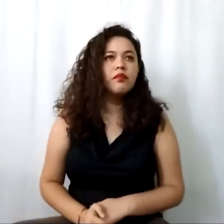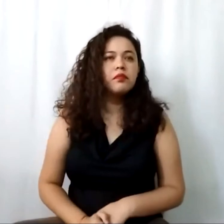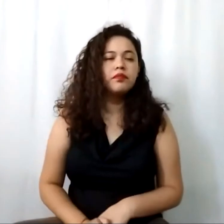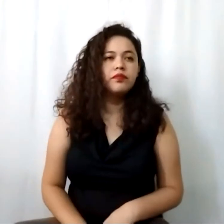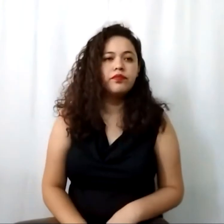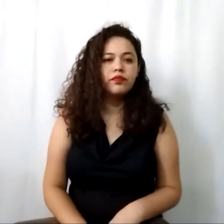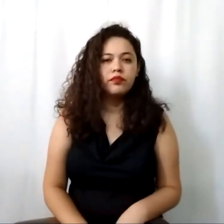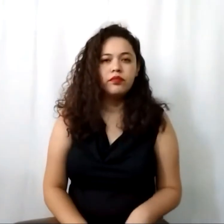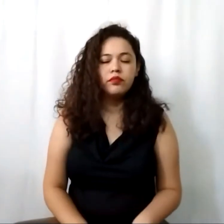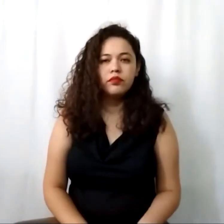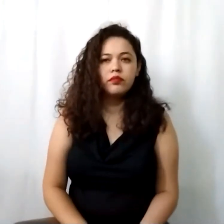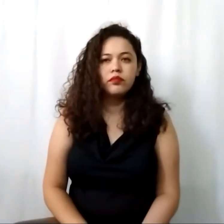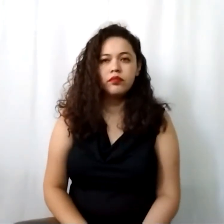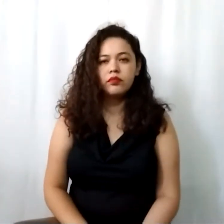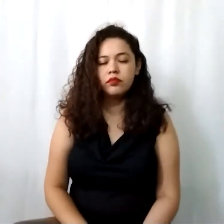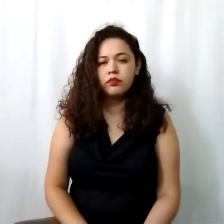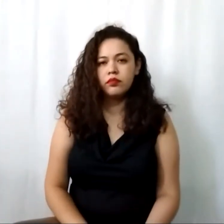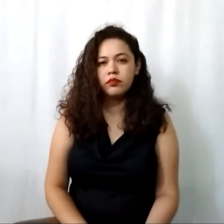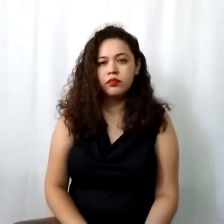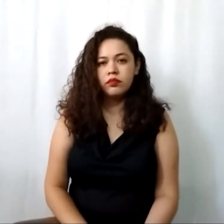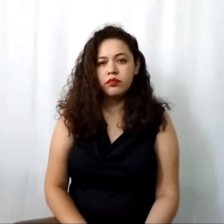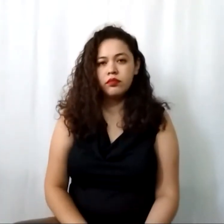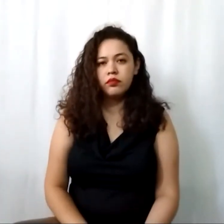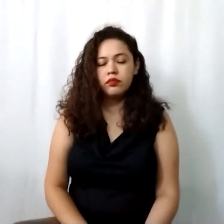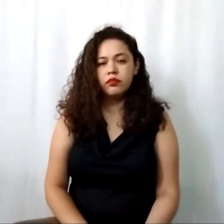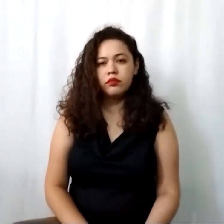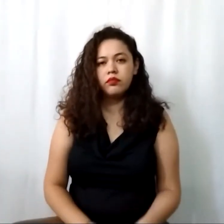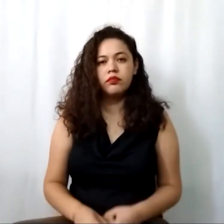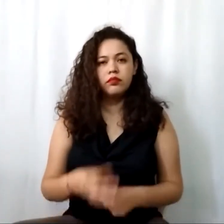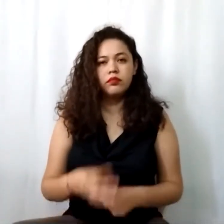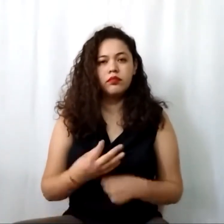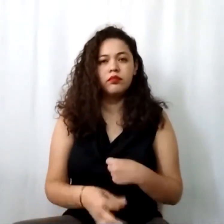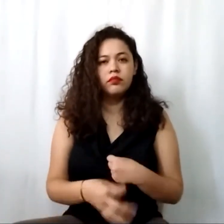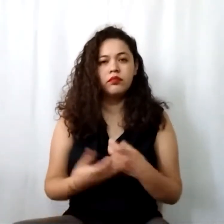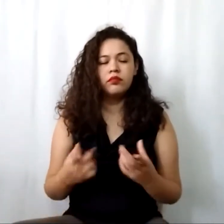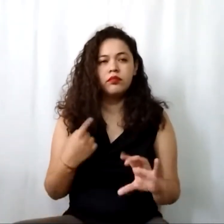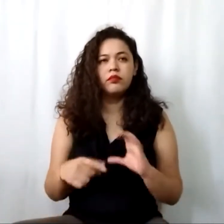Sí. Bueno, no sé, mientras en lo que recibimos el